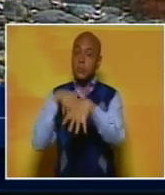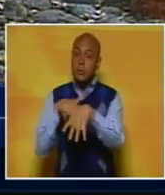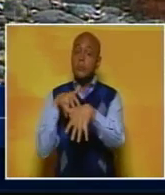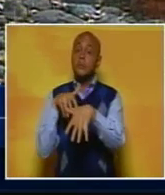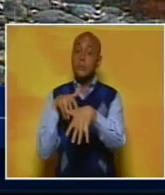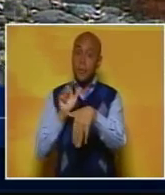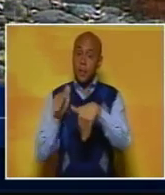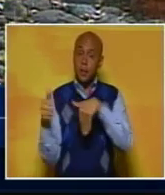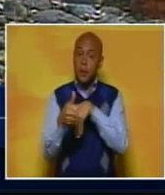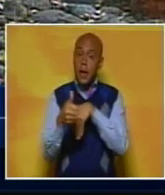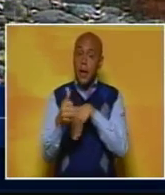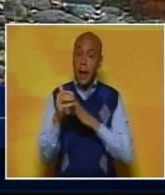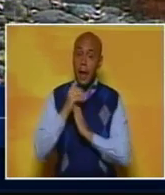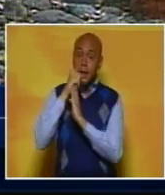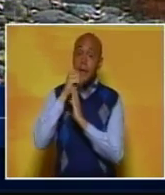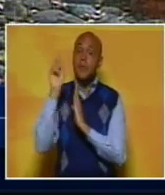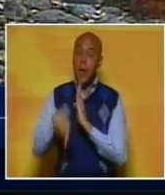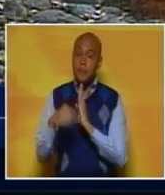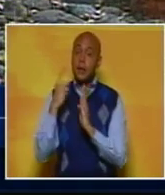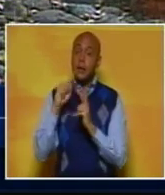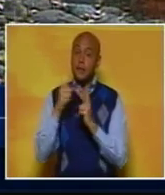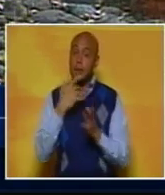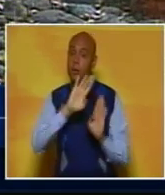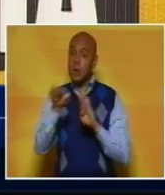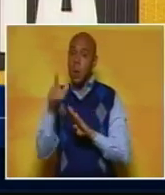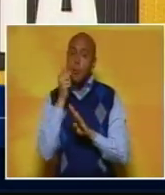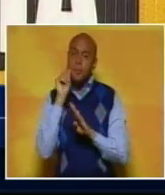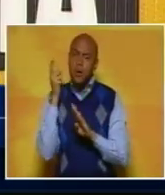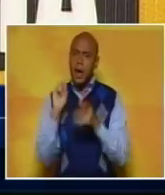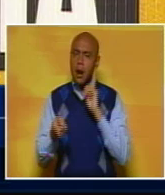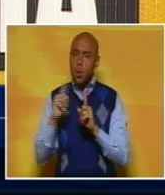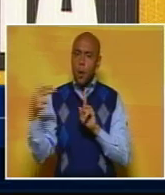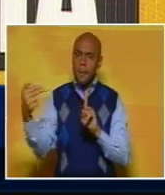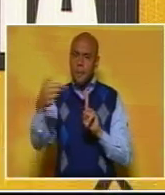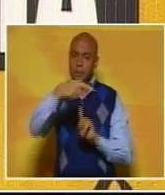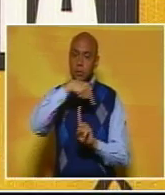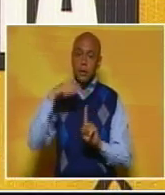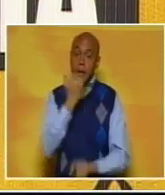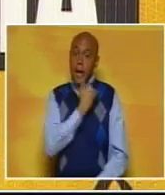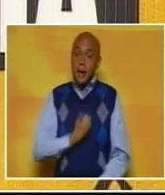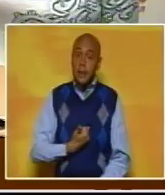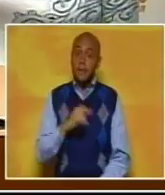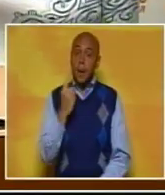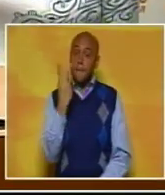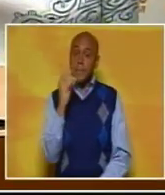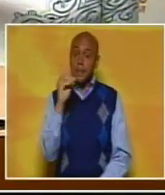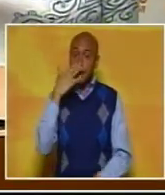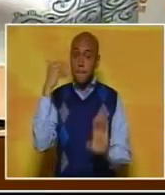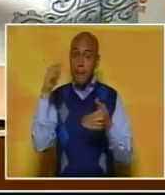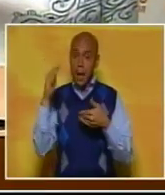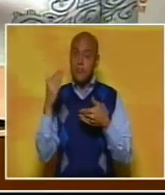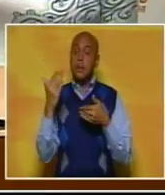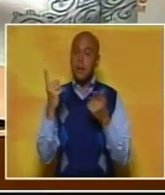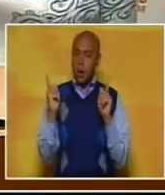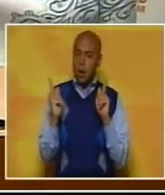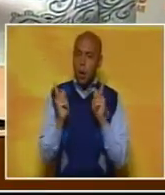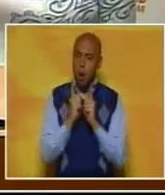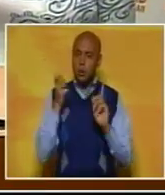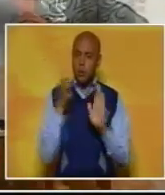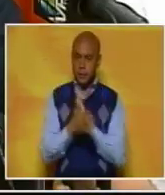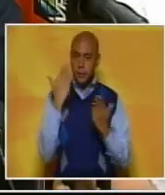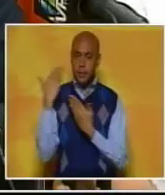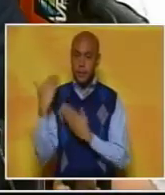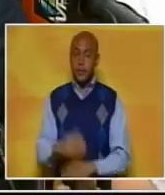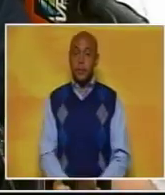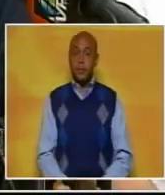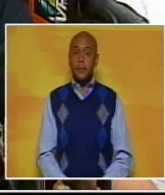manifestación, sino que también se solidarizaron con los heridos que aseguraron los parlamentarios son más de 20. A continuación, parte de lo que